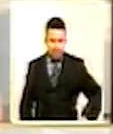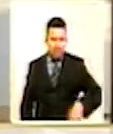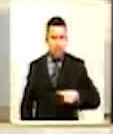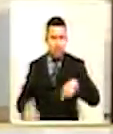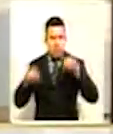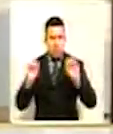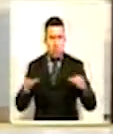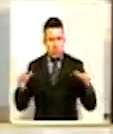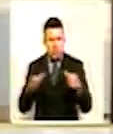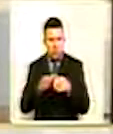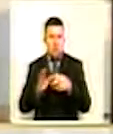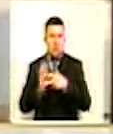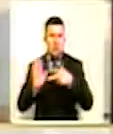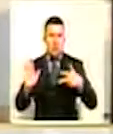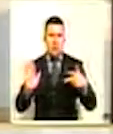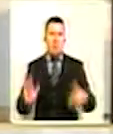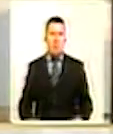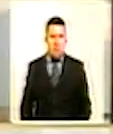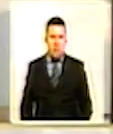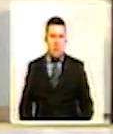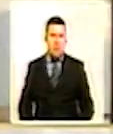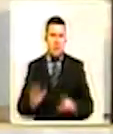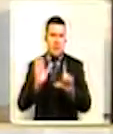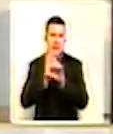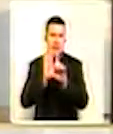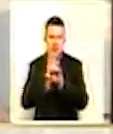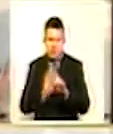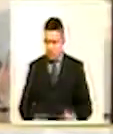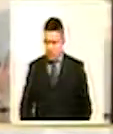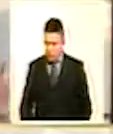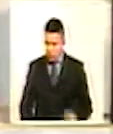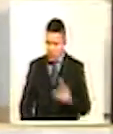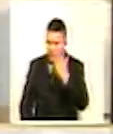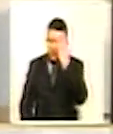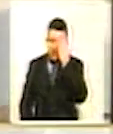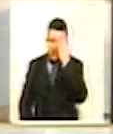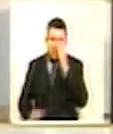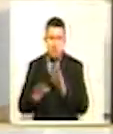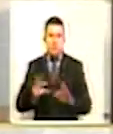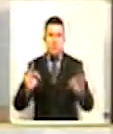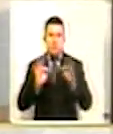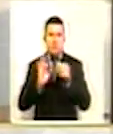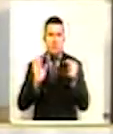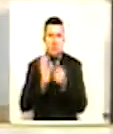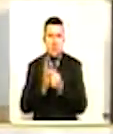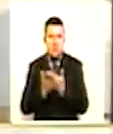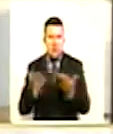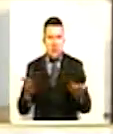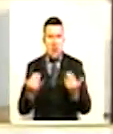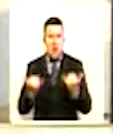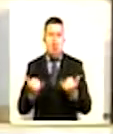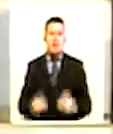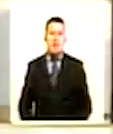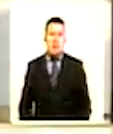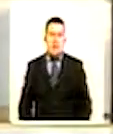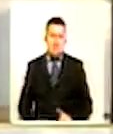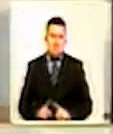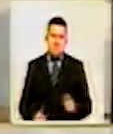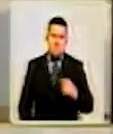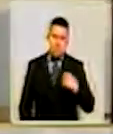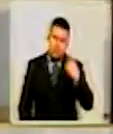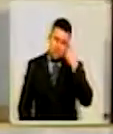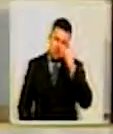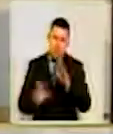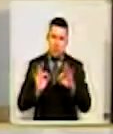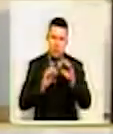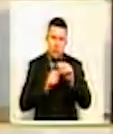que se aprueben en el marco constitucional y legal. Ustedes saben que este es un gran punto de controversia en este momento, pero pienso